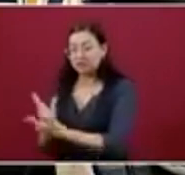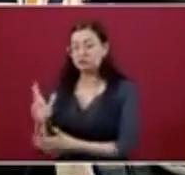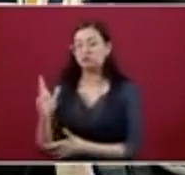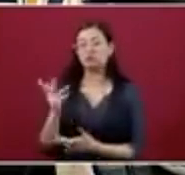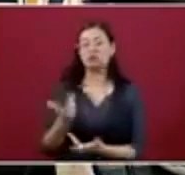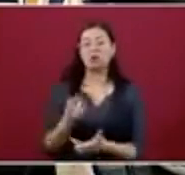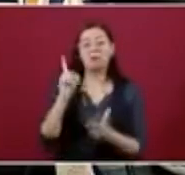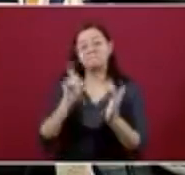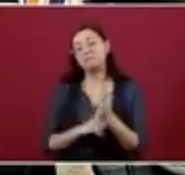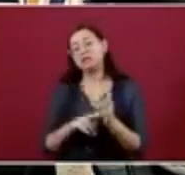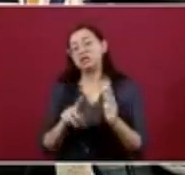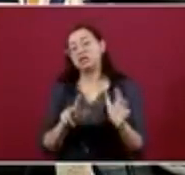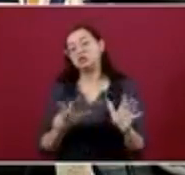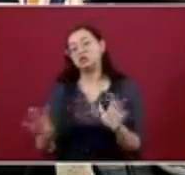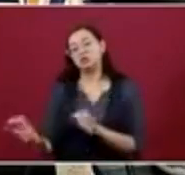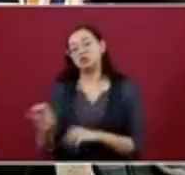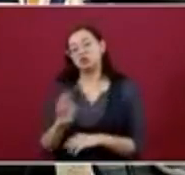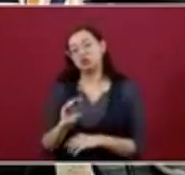de